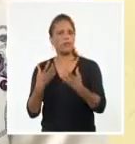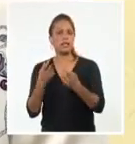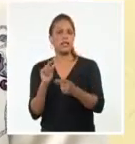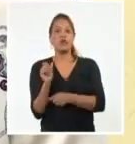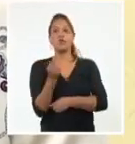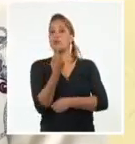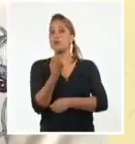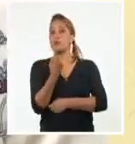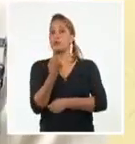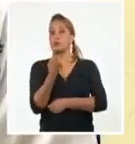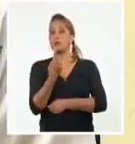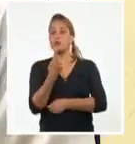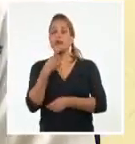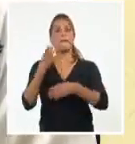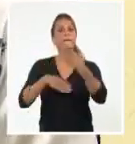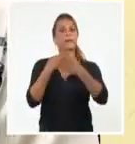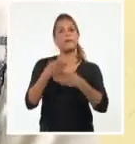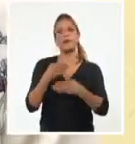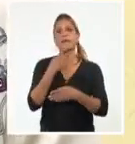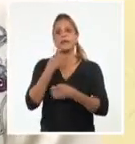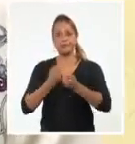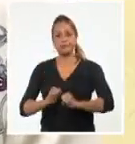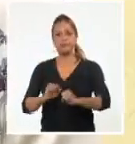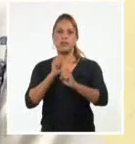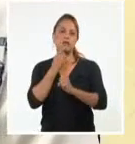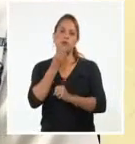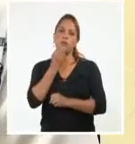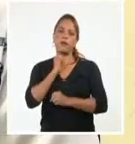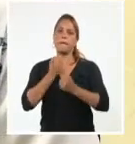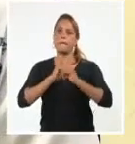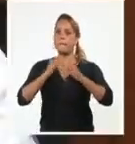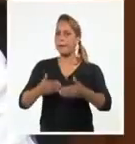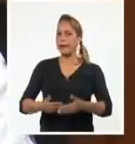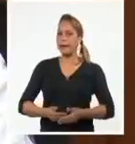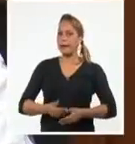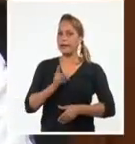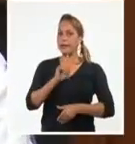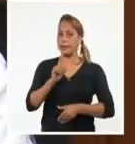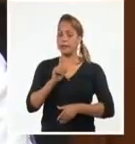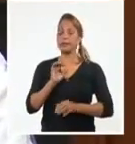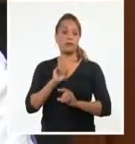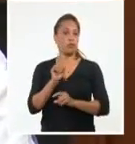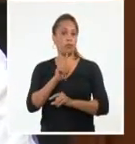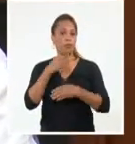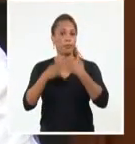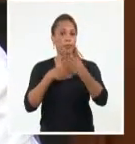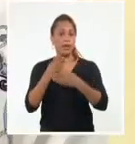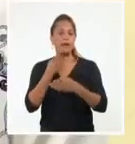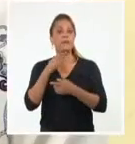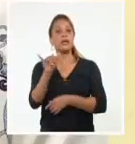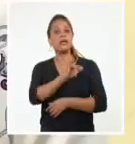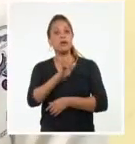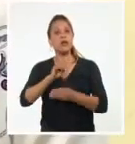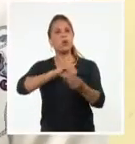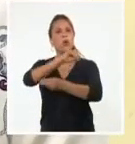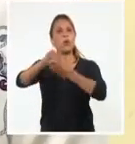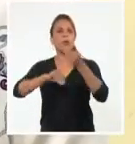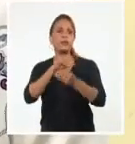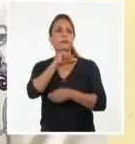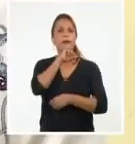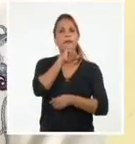solo los problemas de fertilidad que la modernidad nos está dejando, sino también para convertir en madres